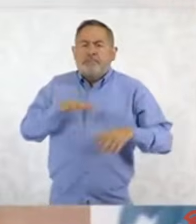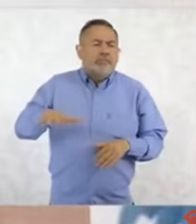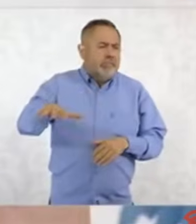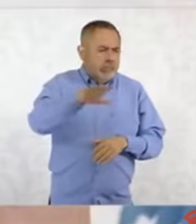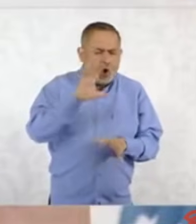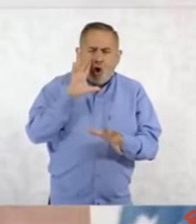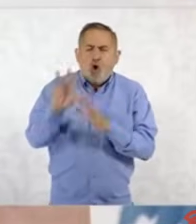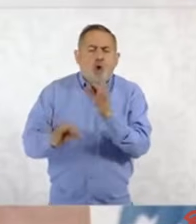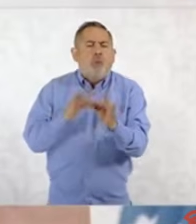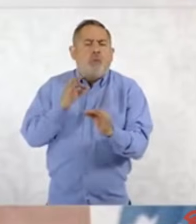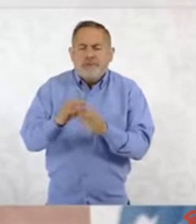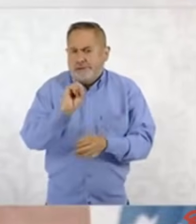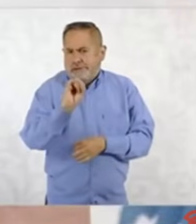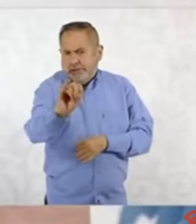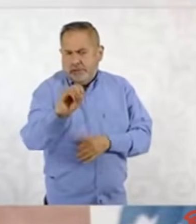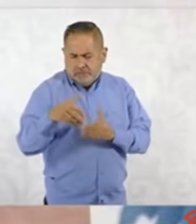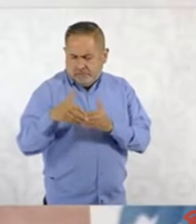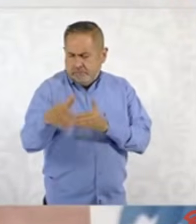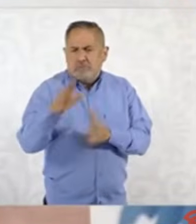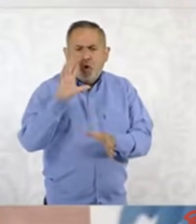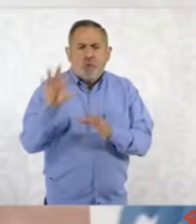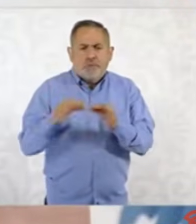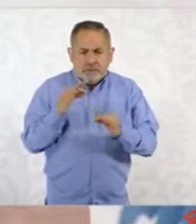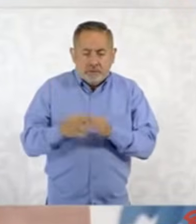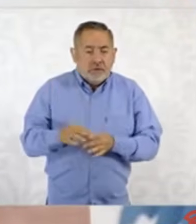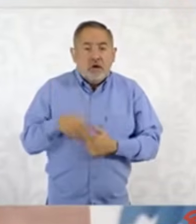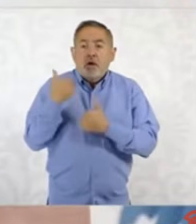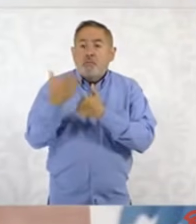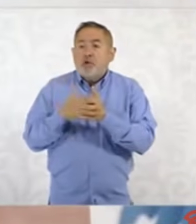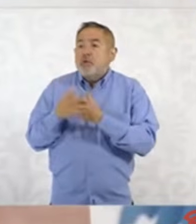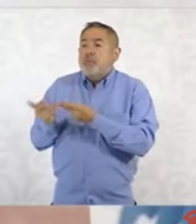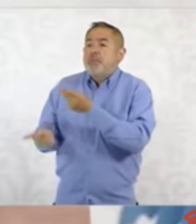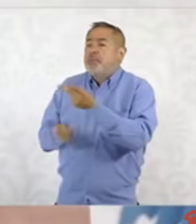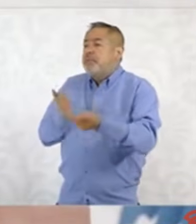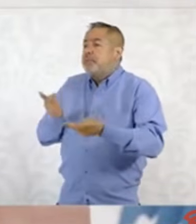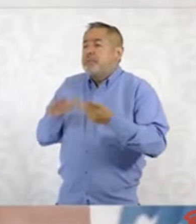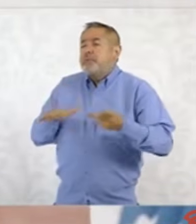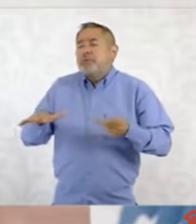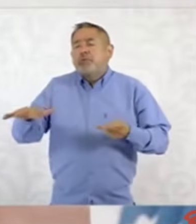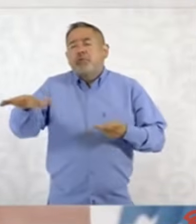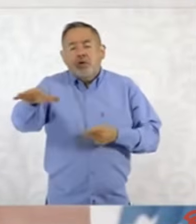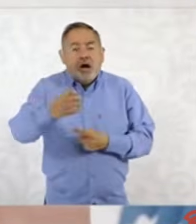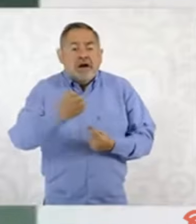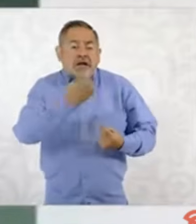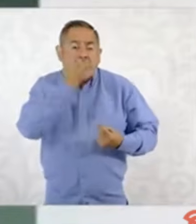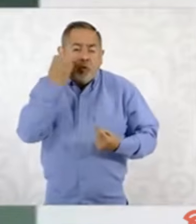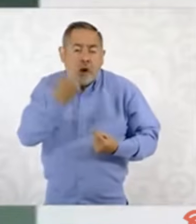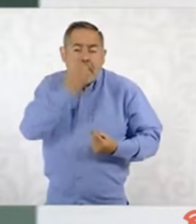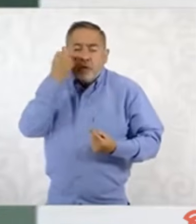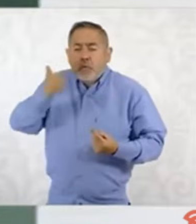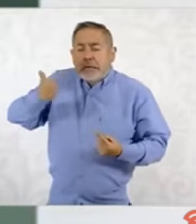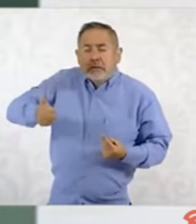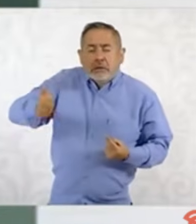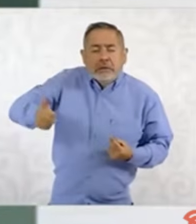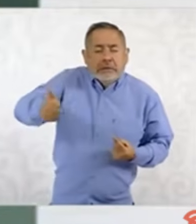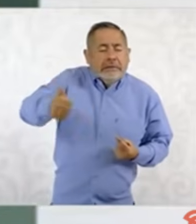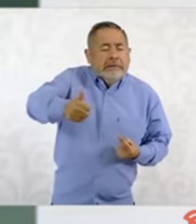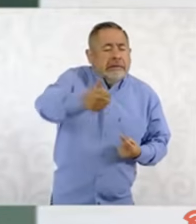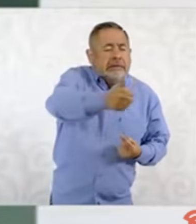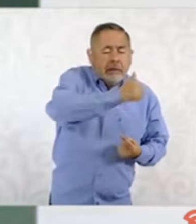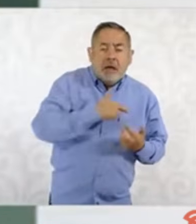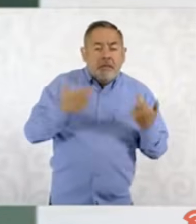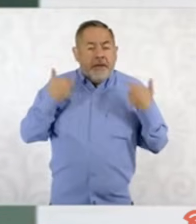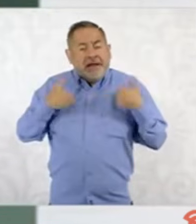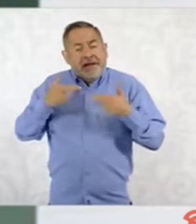cumplir. Vamos a hacer una consulta, escuela por escuela, maestro por